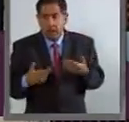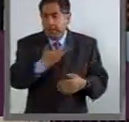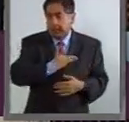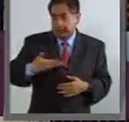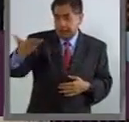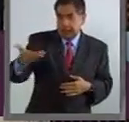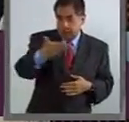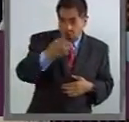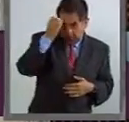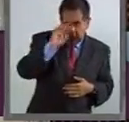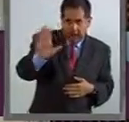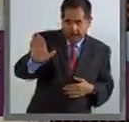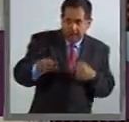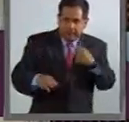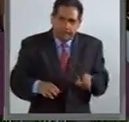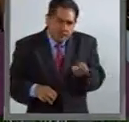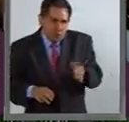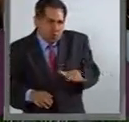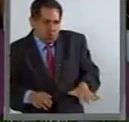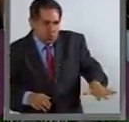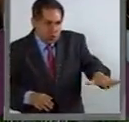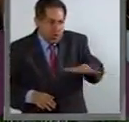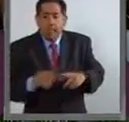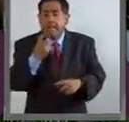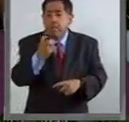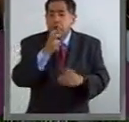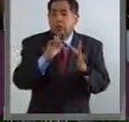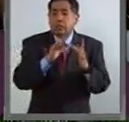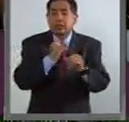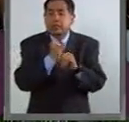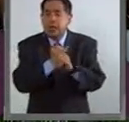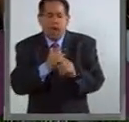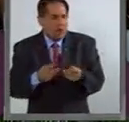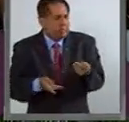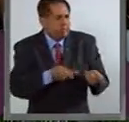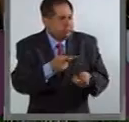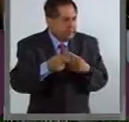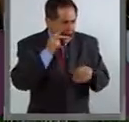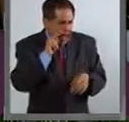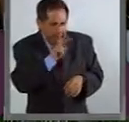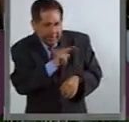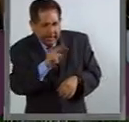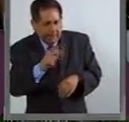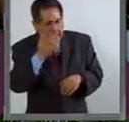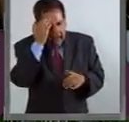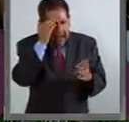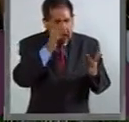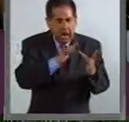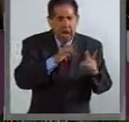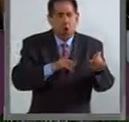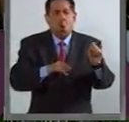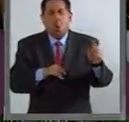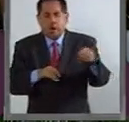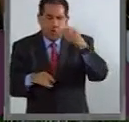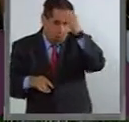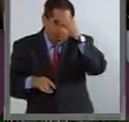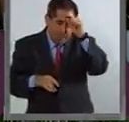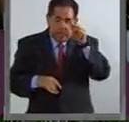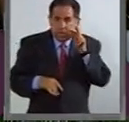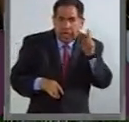Ejecutivo Federal? Para eso están las redes sociales, para eso están estos espacios, para